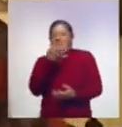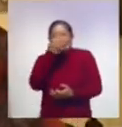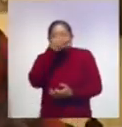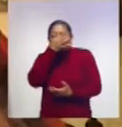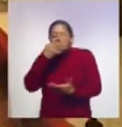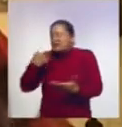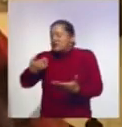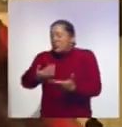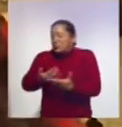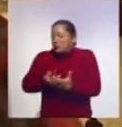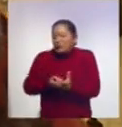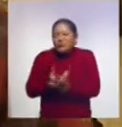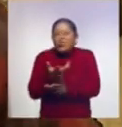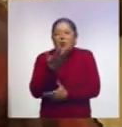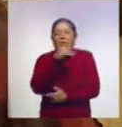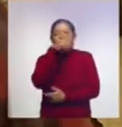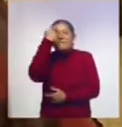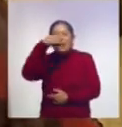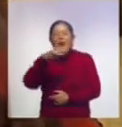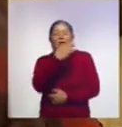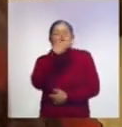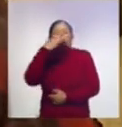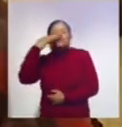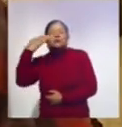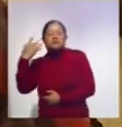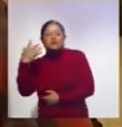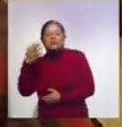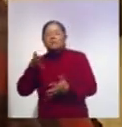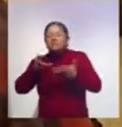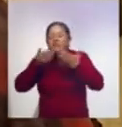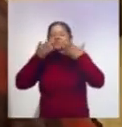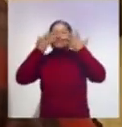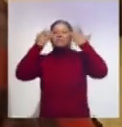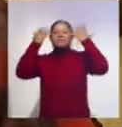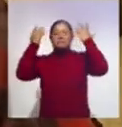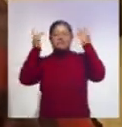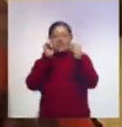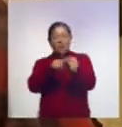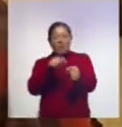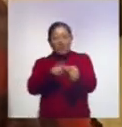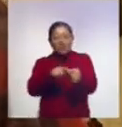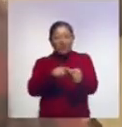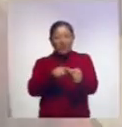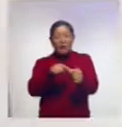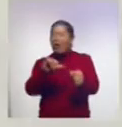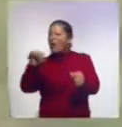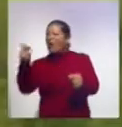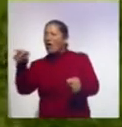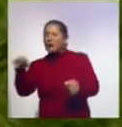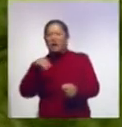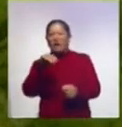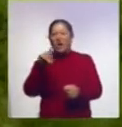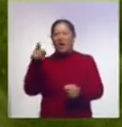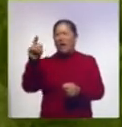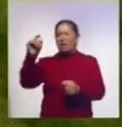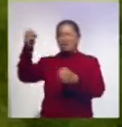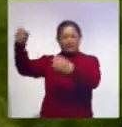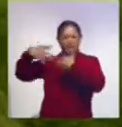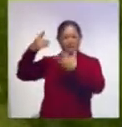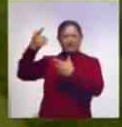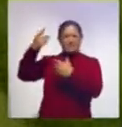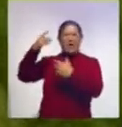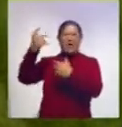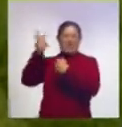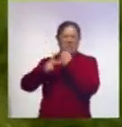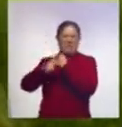para que aporte el aroma, el sabor y el color, cosa que no pasa con una malta importada. Refirió que con el respaldo